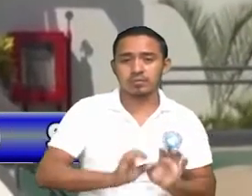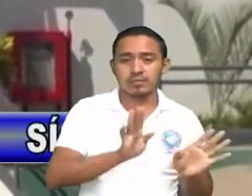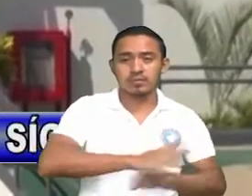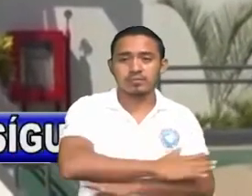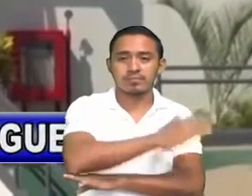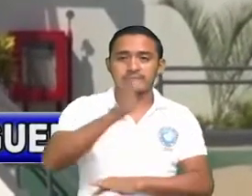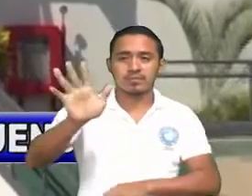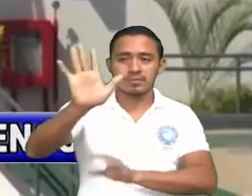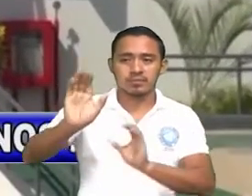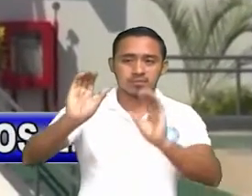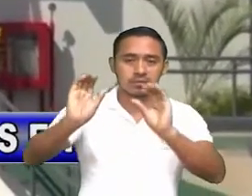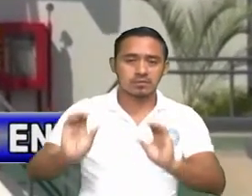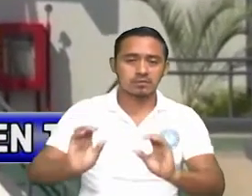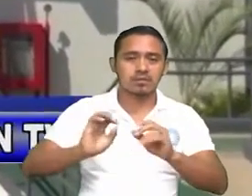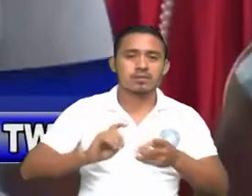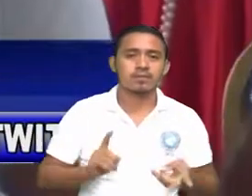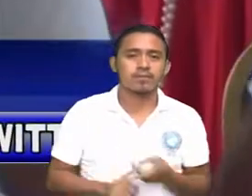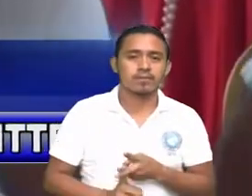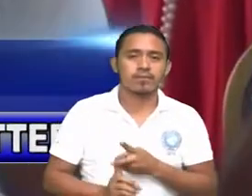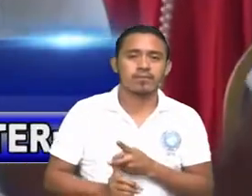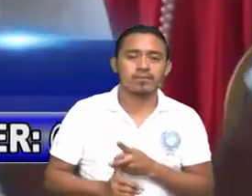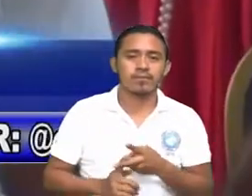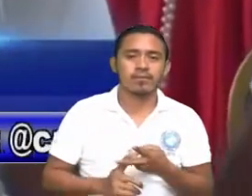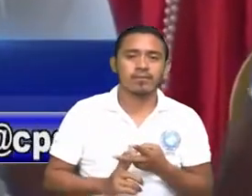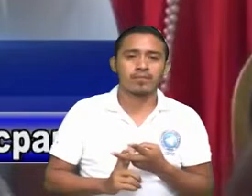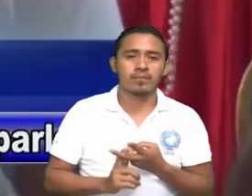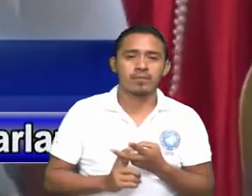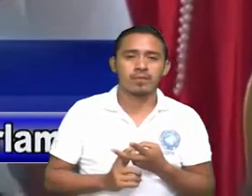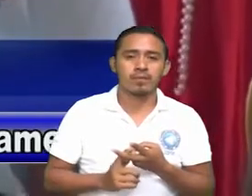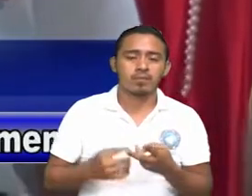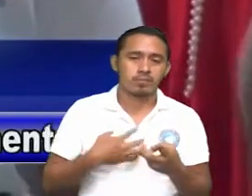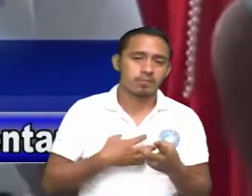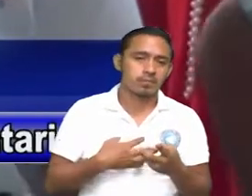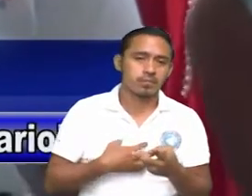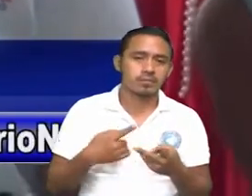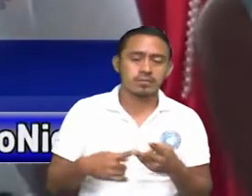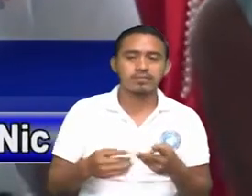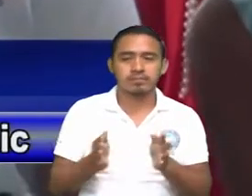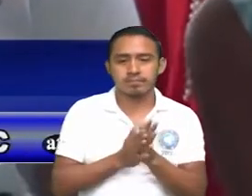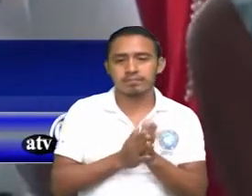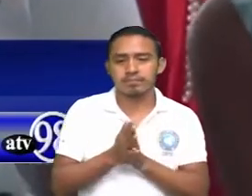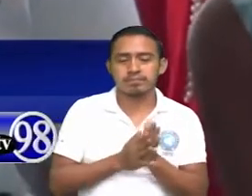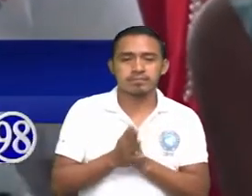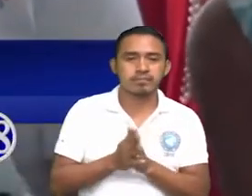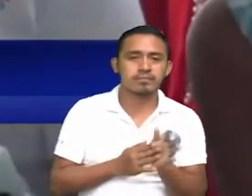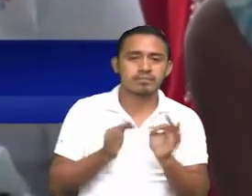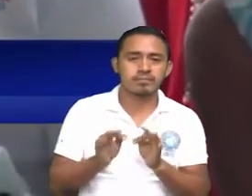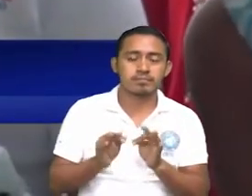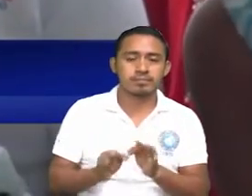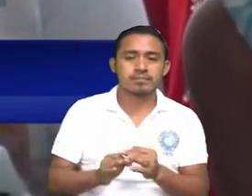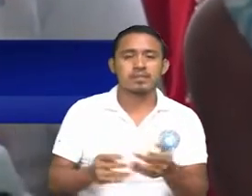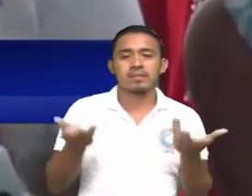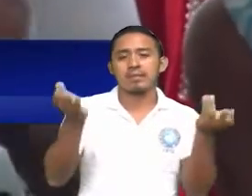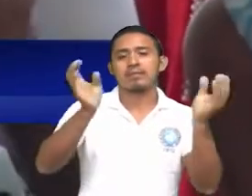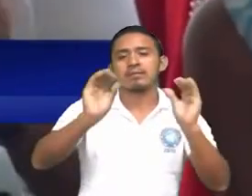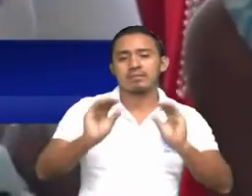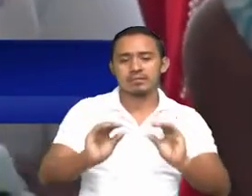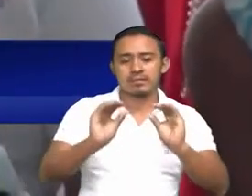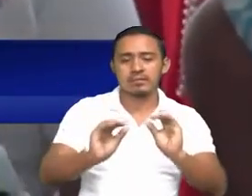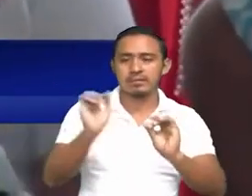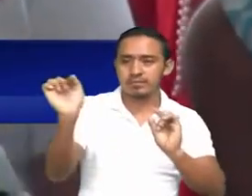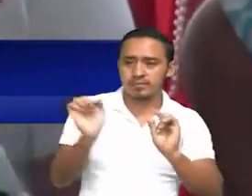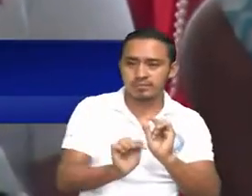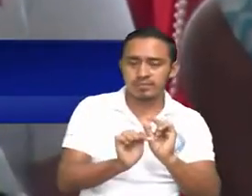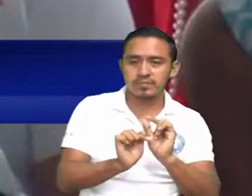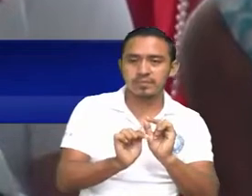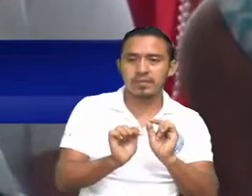la tarde y el servicio de hospedaje que es pasar 24 horas, llegar por la tarde, recibir su habitación y salir